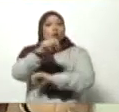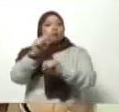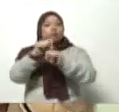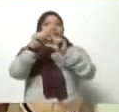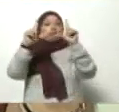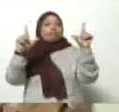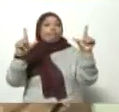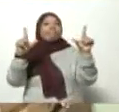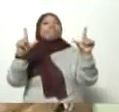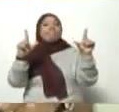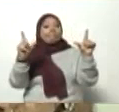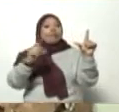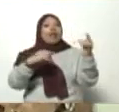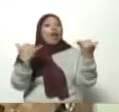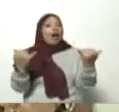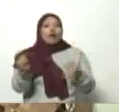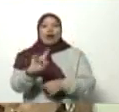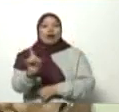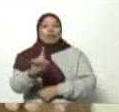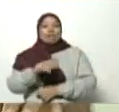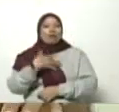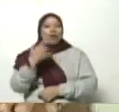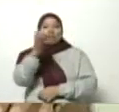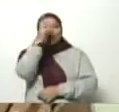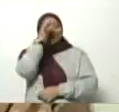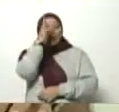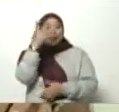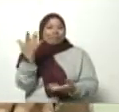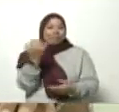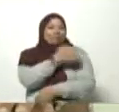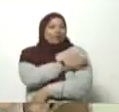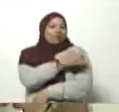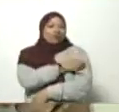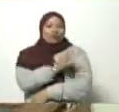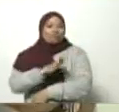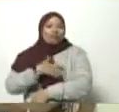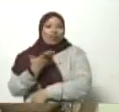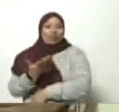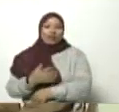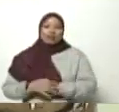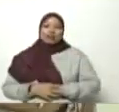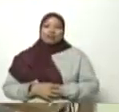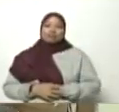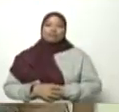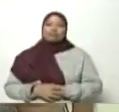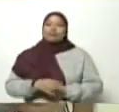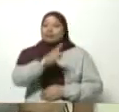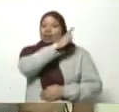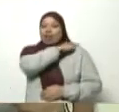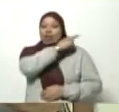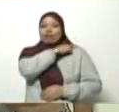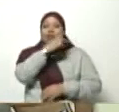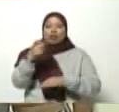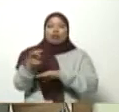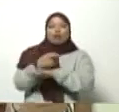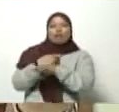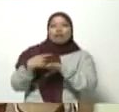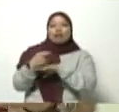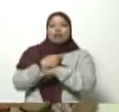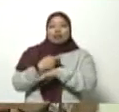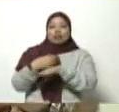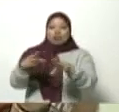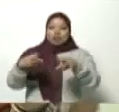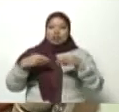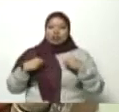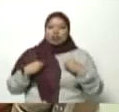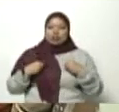en esa cumbre. La cumbre de jefes de Estado, jefes de gobierno. Hay un